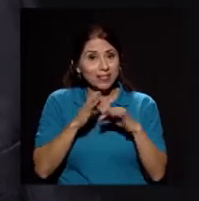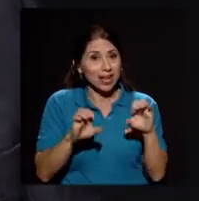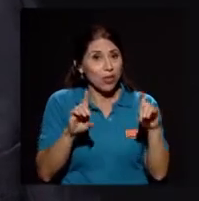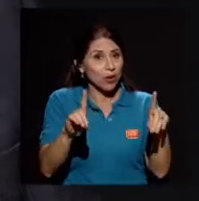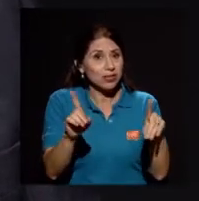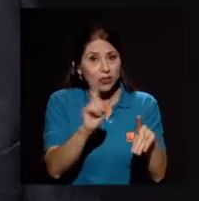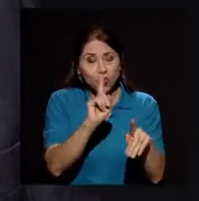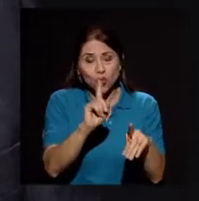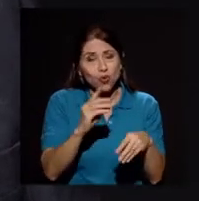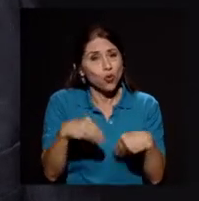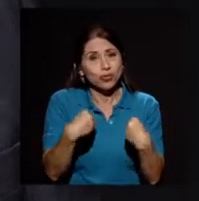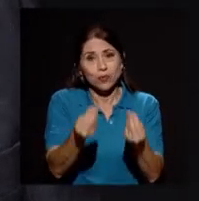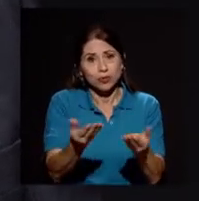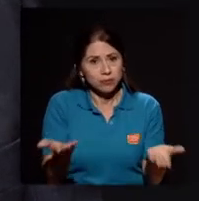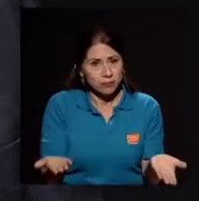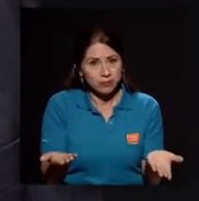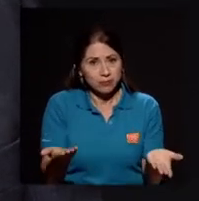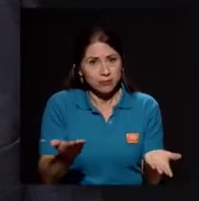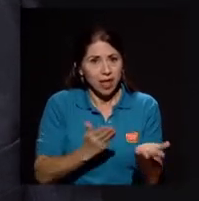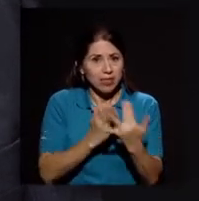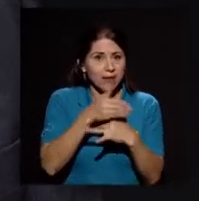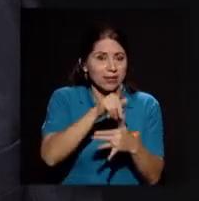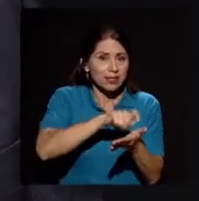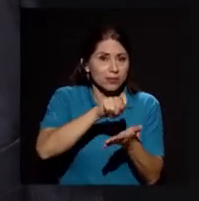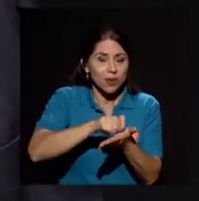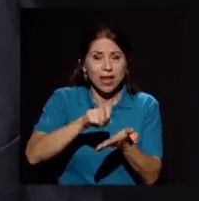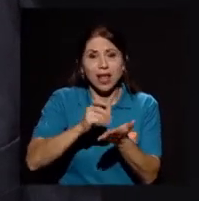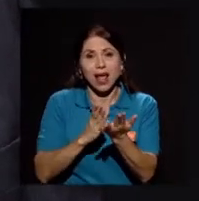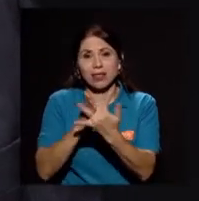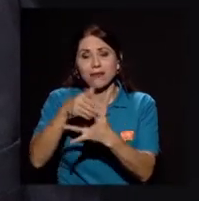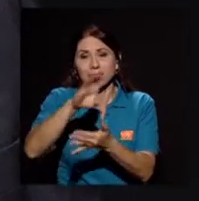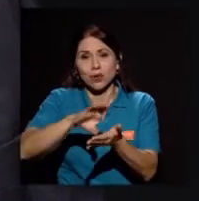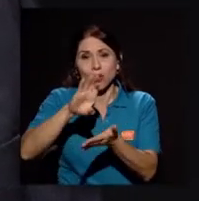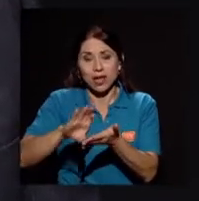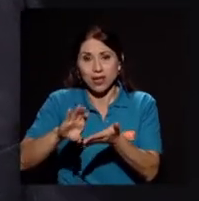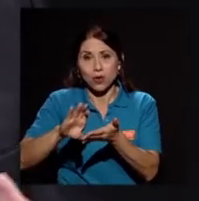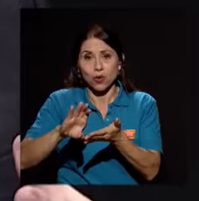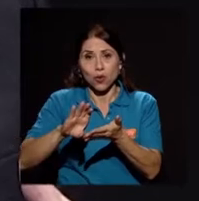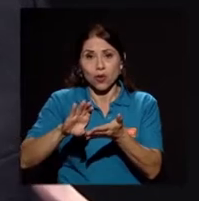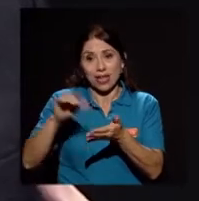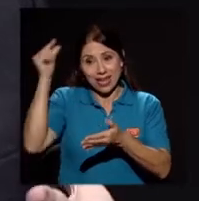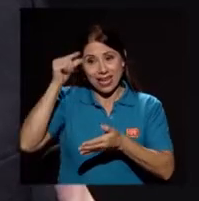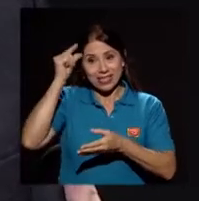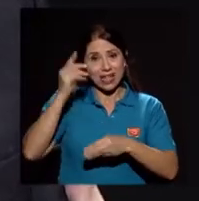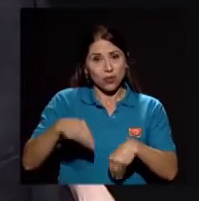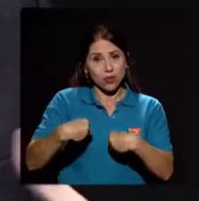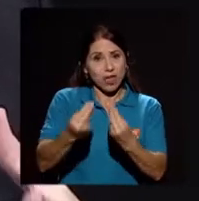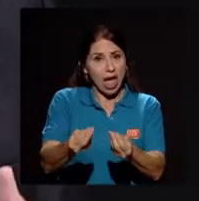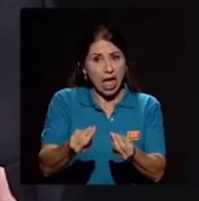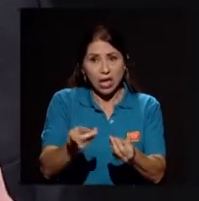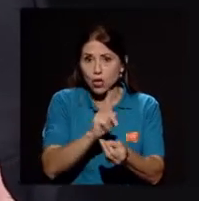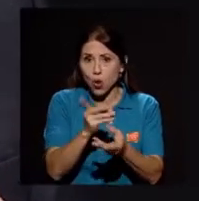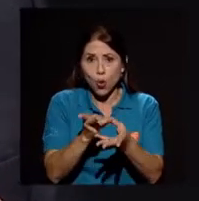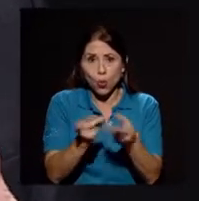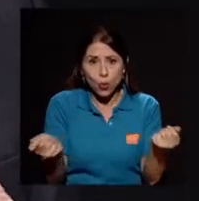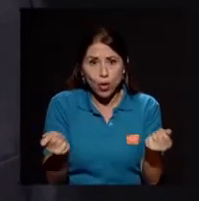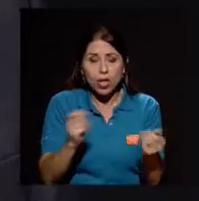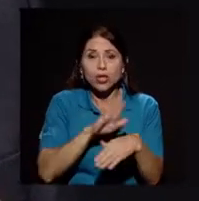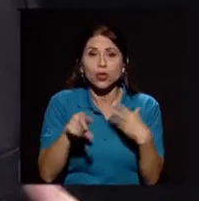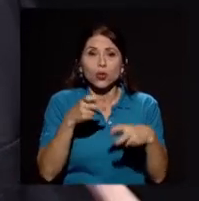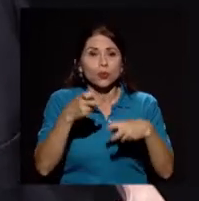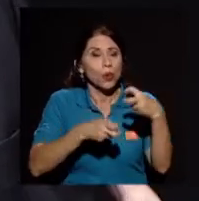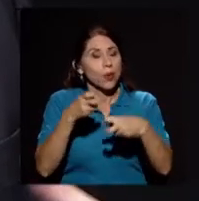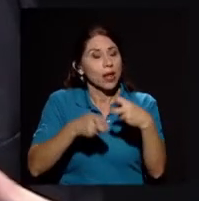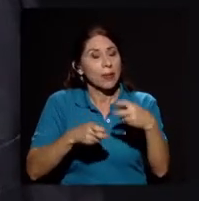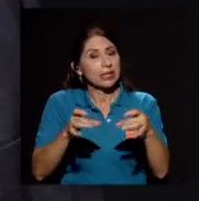secundaria o primaria provista por el estado son todos problemas graves importantes sobre